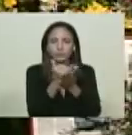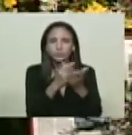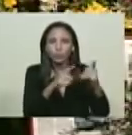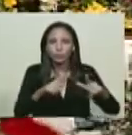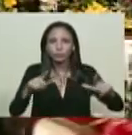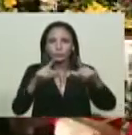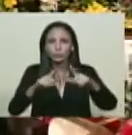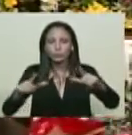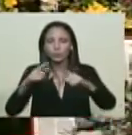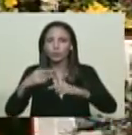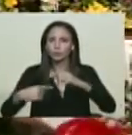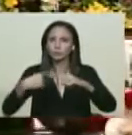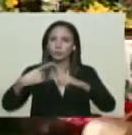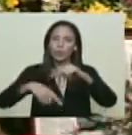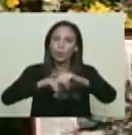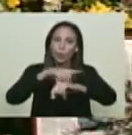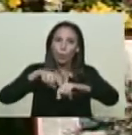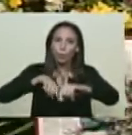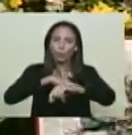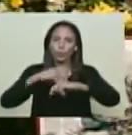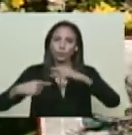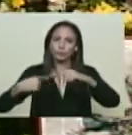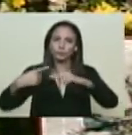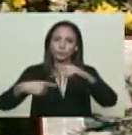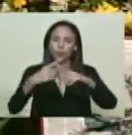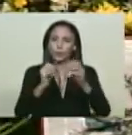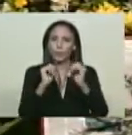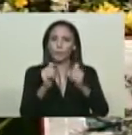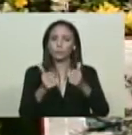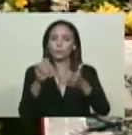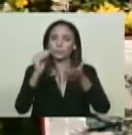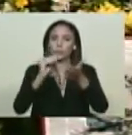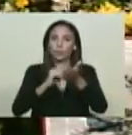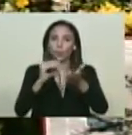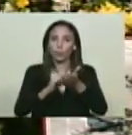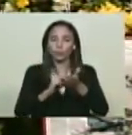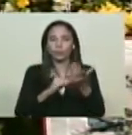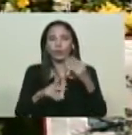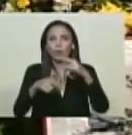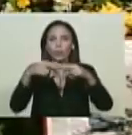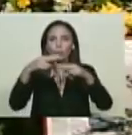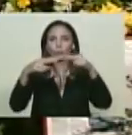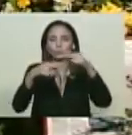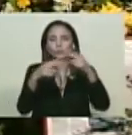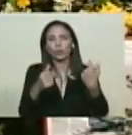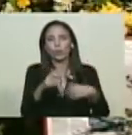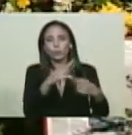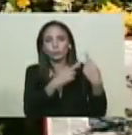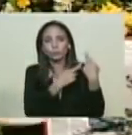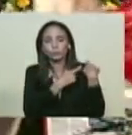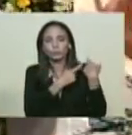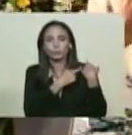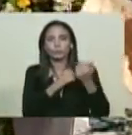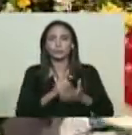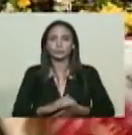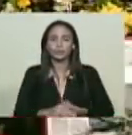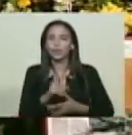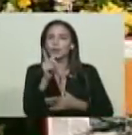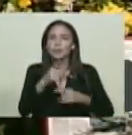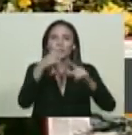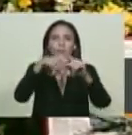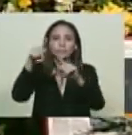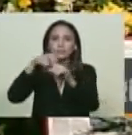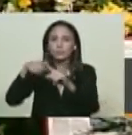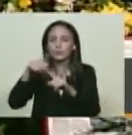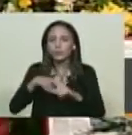y en las próximas horas estaremos iniciando de nuevo esa obra que usted está asumiendo como compromiso. Y también todas las otras instrucciones